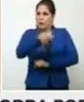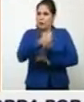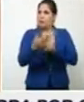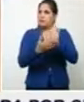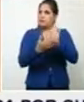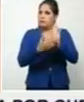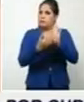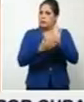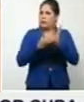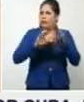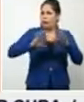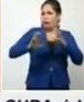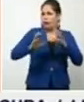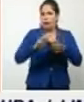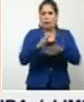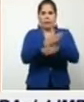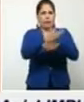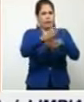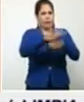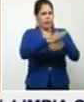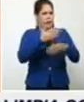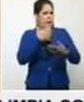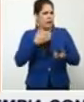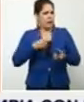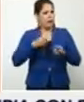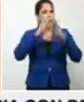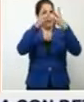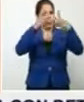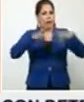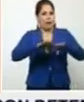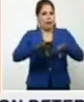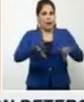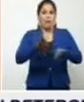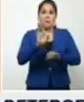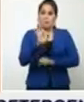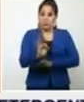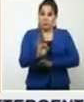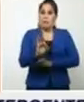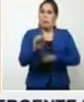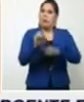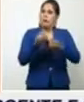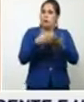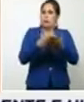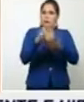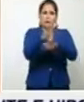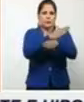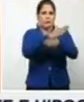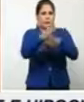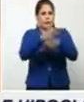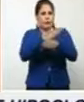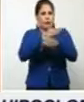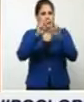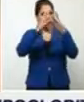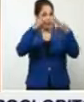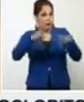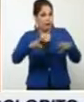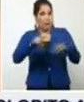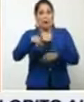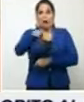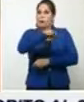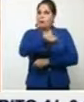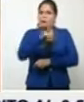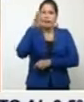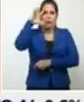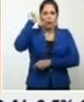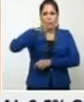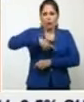cada movimiento a través de las redes sociales. Pluralidad de propuestas online circulan para regalar su arte ante